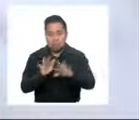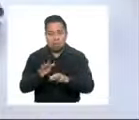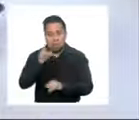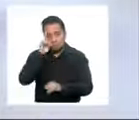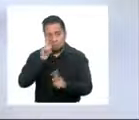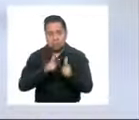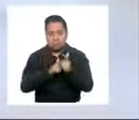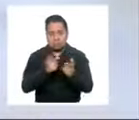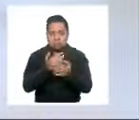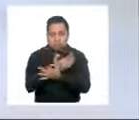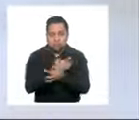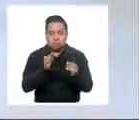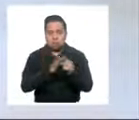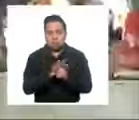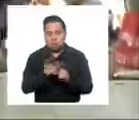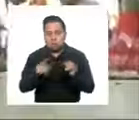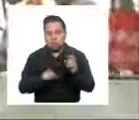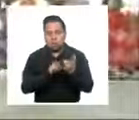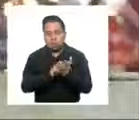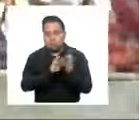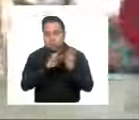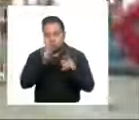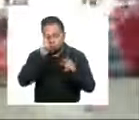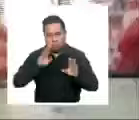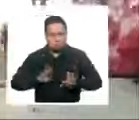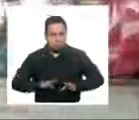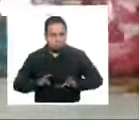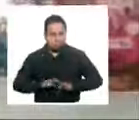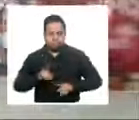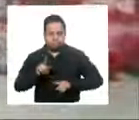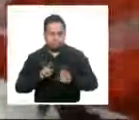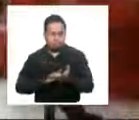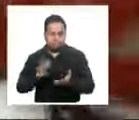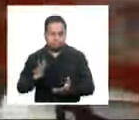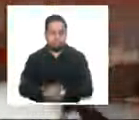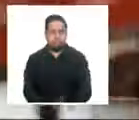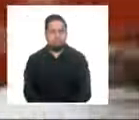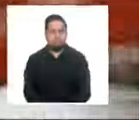para seguir promocionando los destinos en función a estas. Muchas gracias.